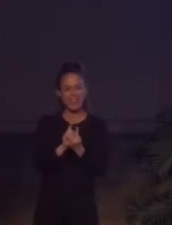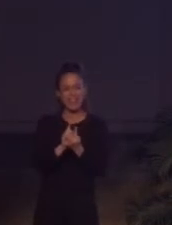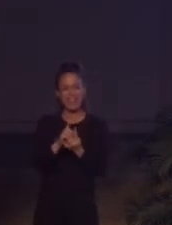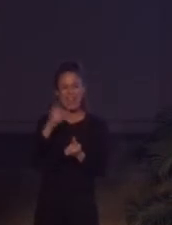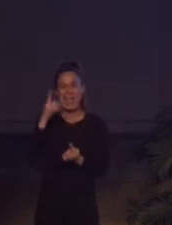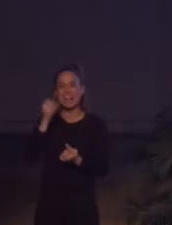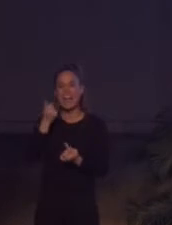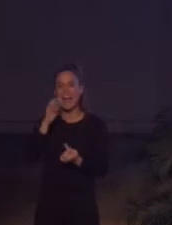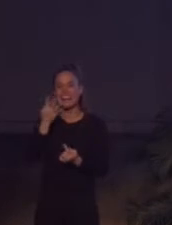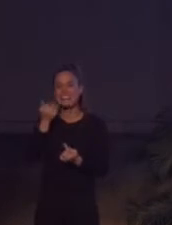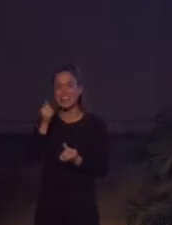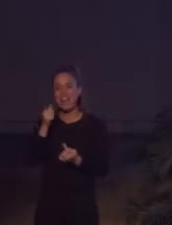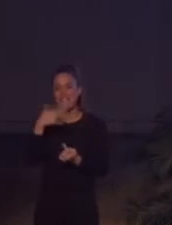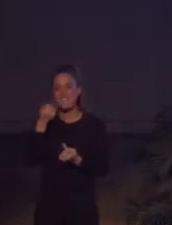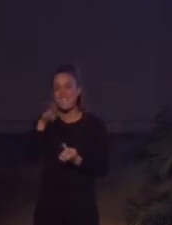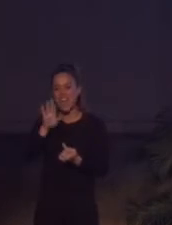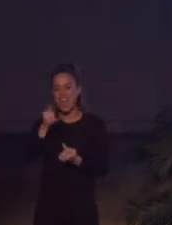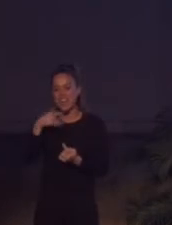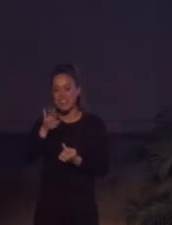quién es Katia Faria, pero Katia Faria